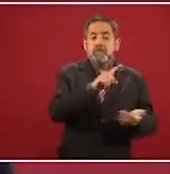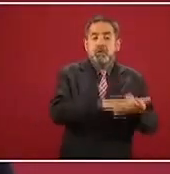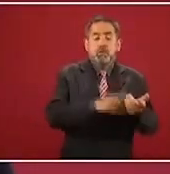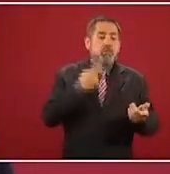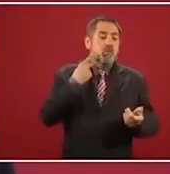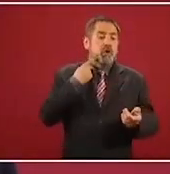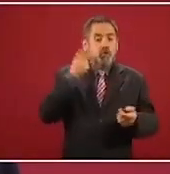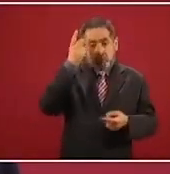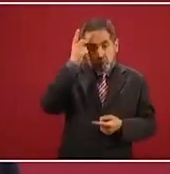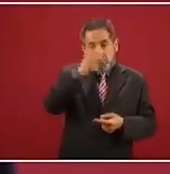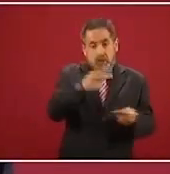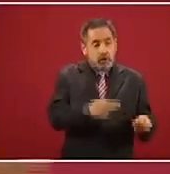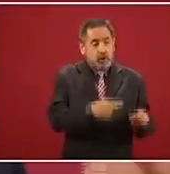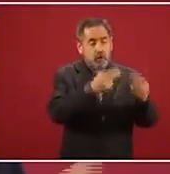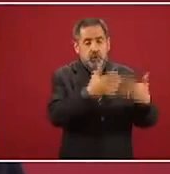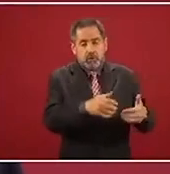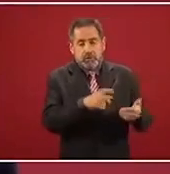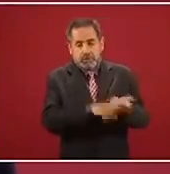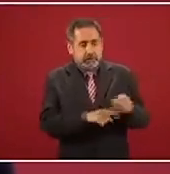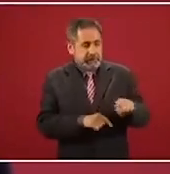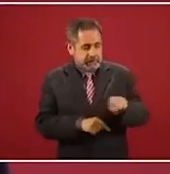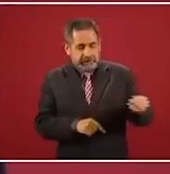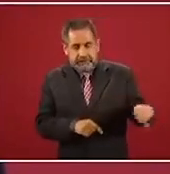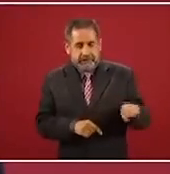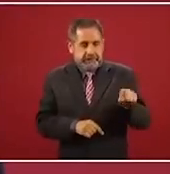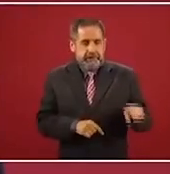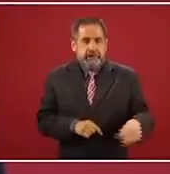equipos de estos, ¿no?